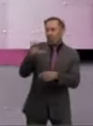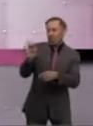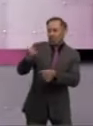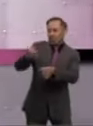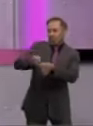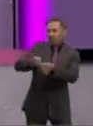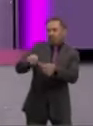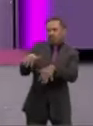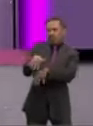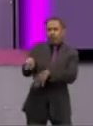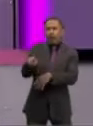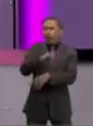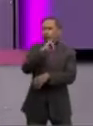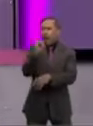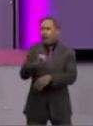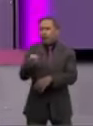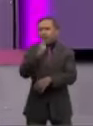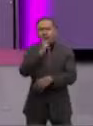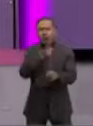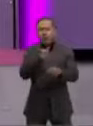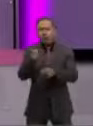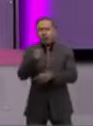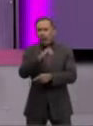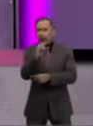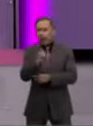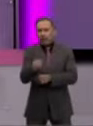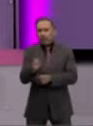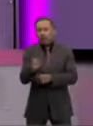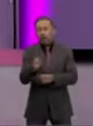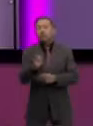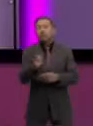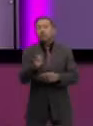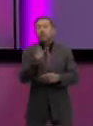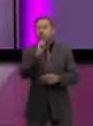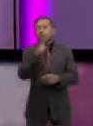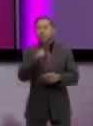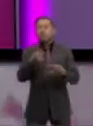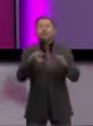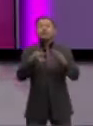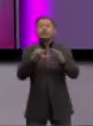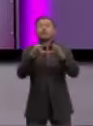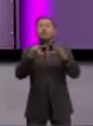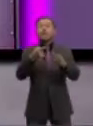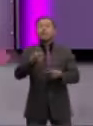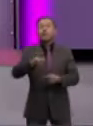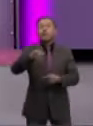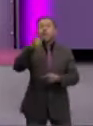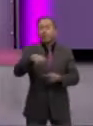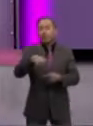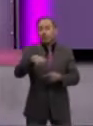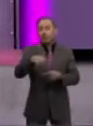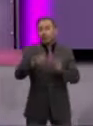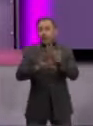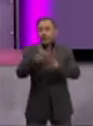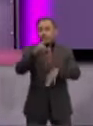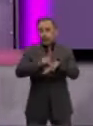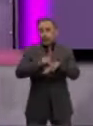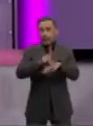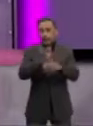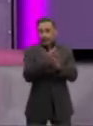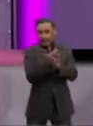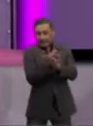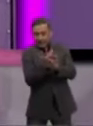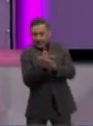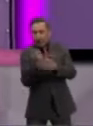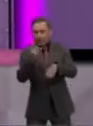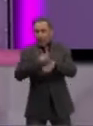también es muy sensible a las demandas. Histórico, el incremento al salario mínimo en